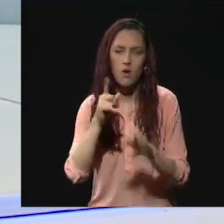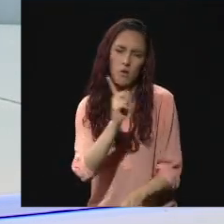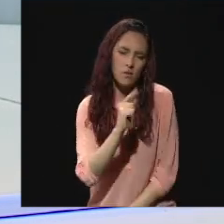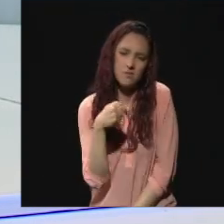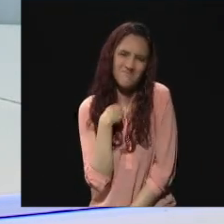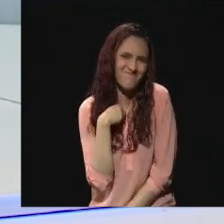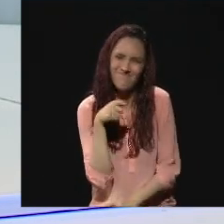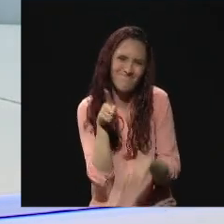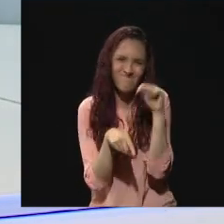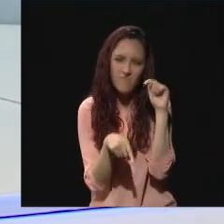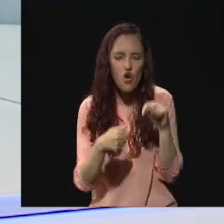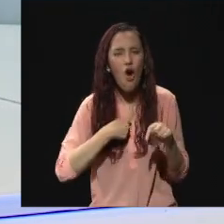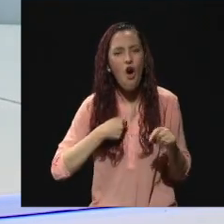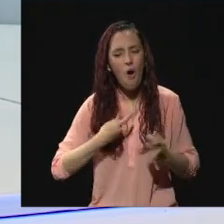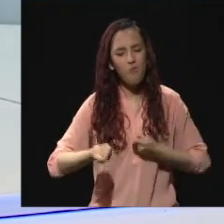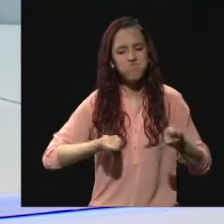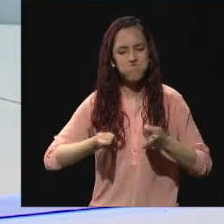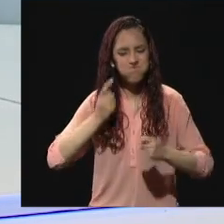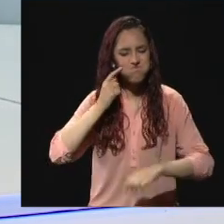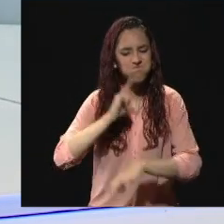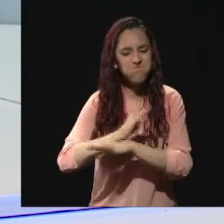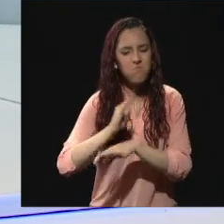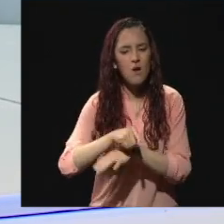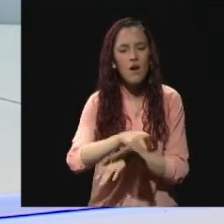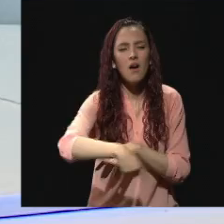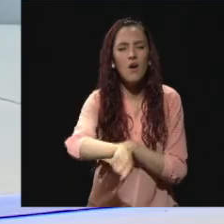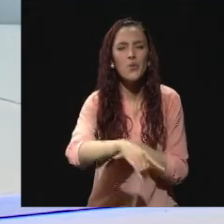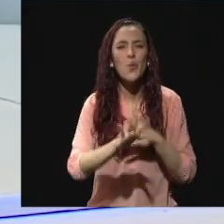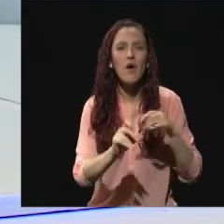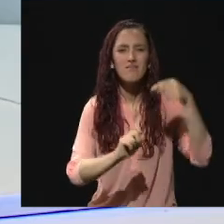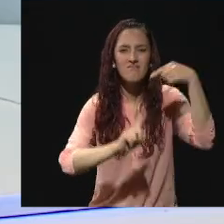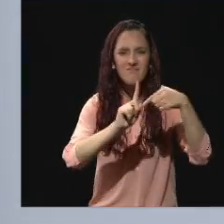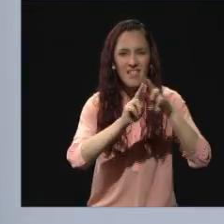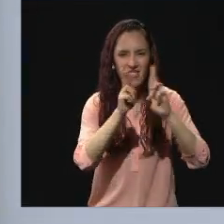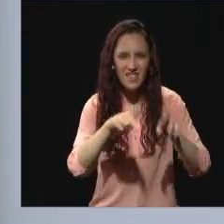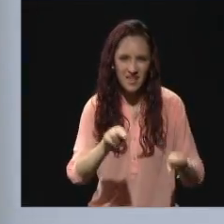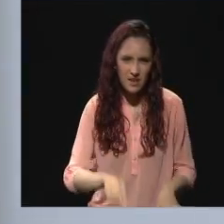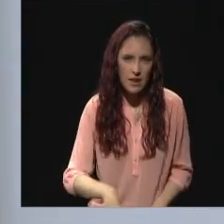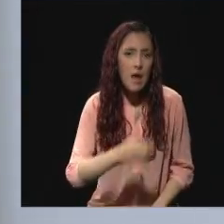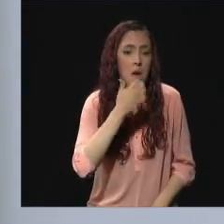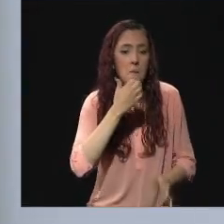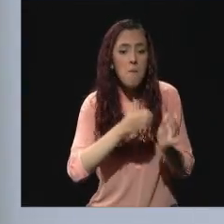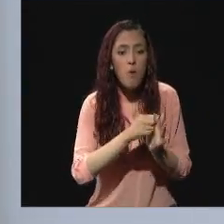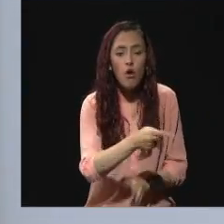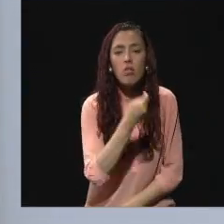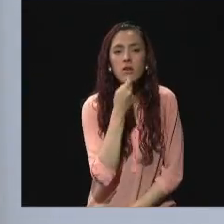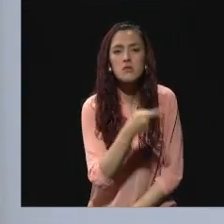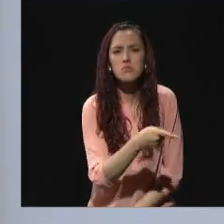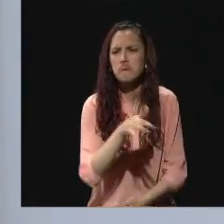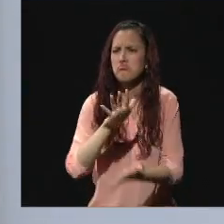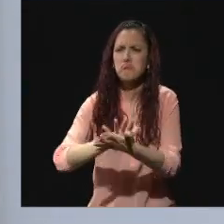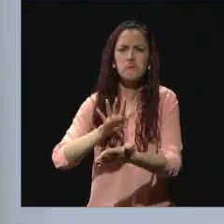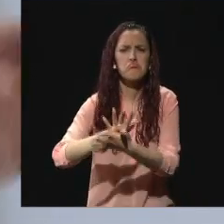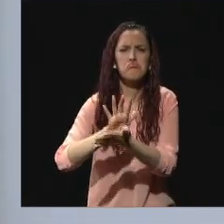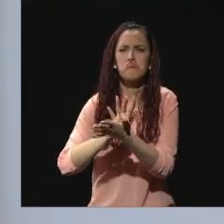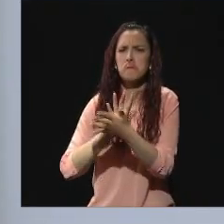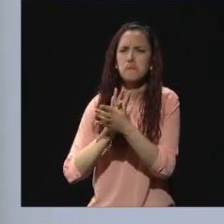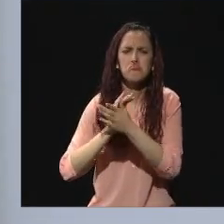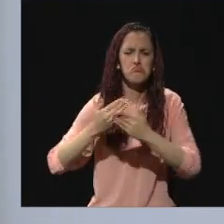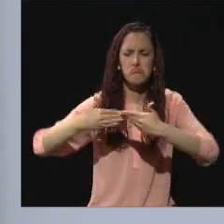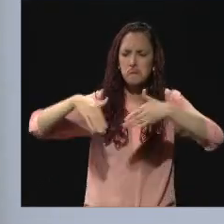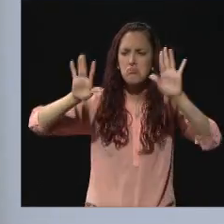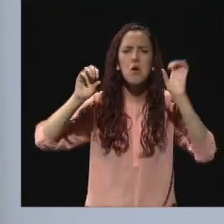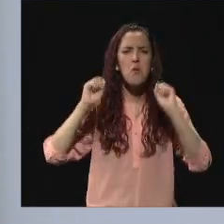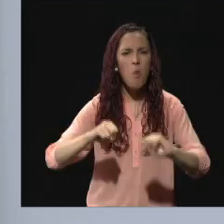móviles distinto es que el operador le haya hecho por ejemplo tiene whatsapp ilimitado que no le consume su plan de datos ahí